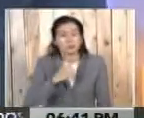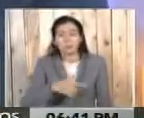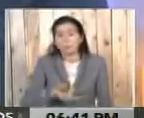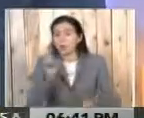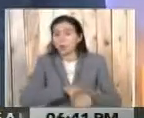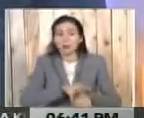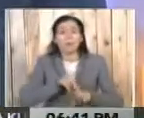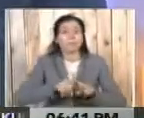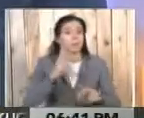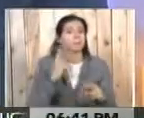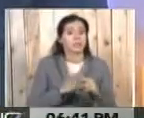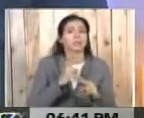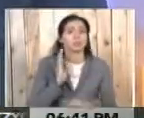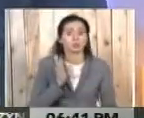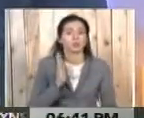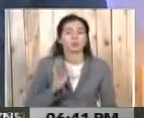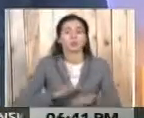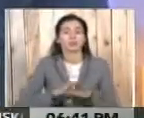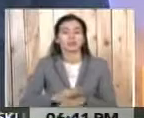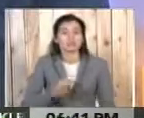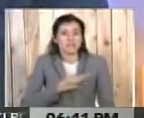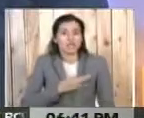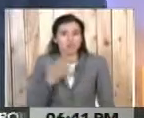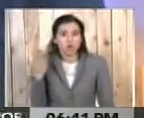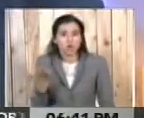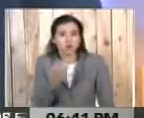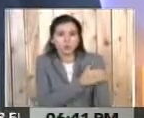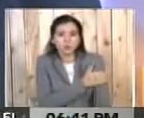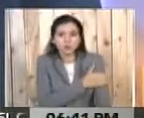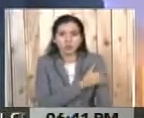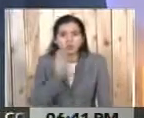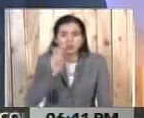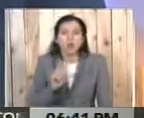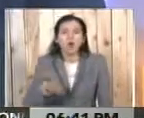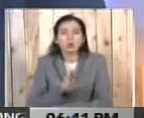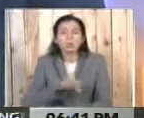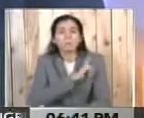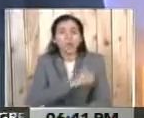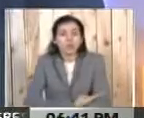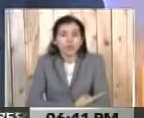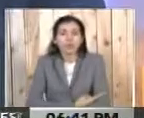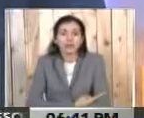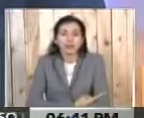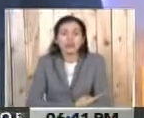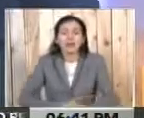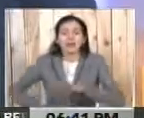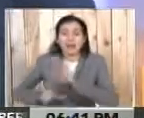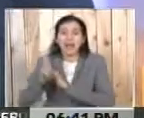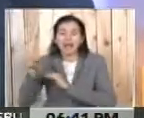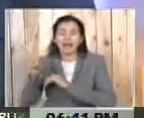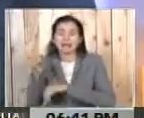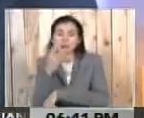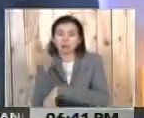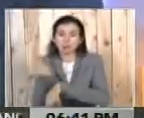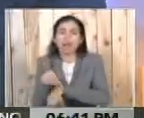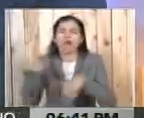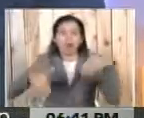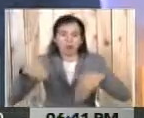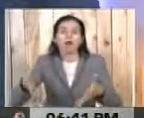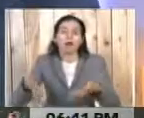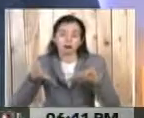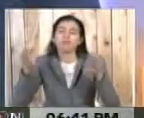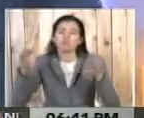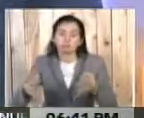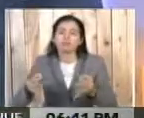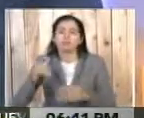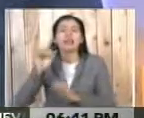una cosa peligrosa porque sabemos que estos señores están utilizando un poder legislativo que lo obtuvieron legítimamente, que se les